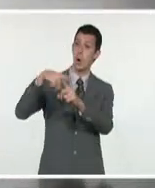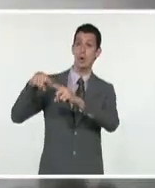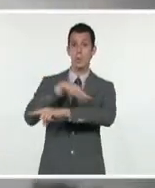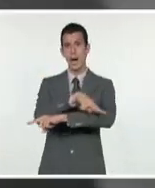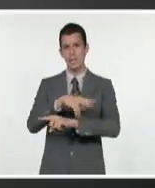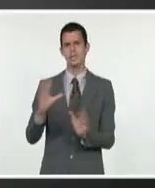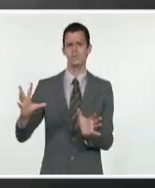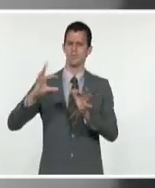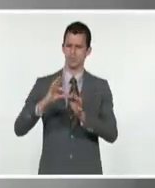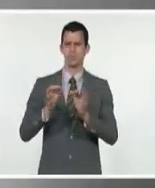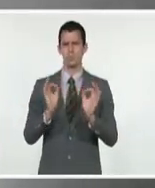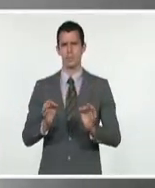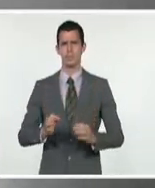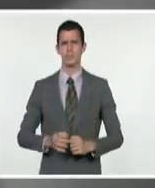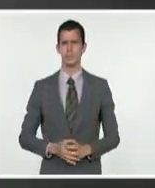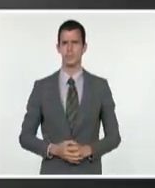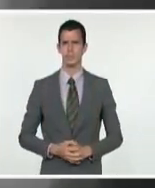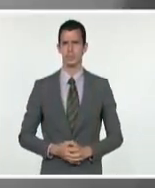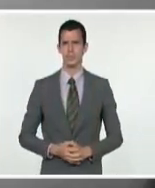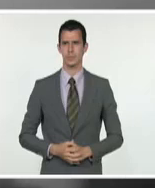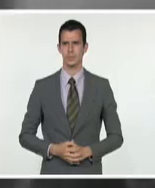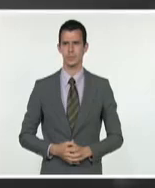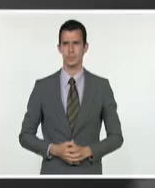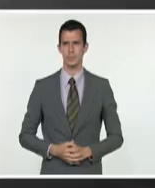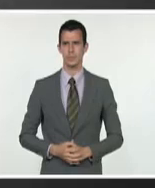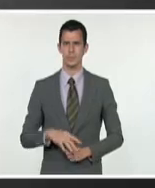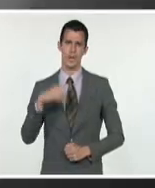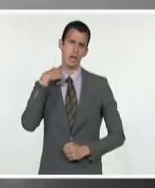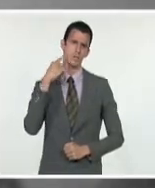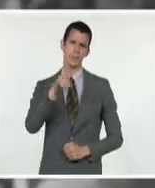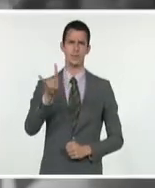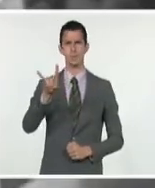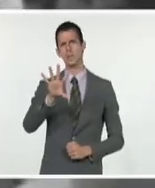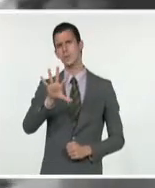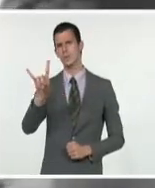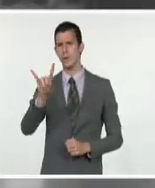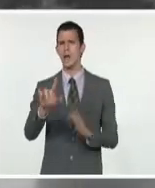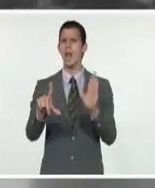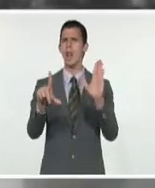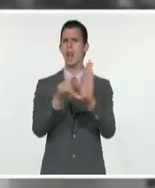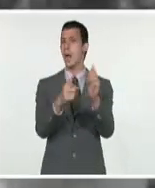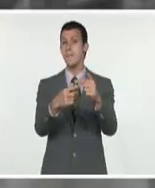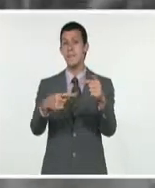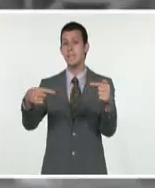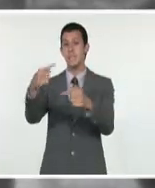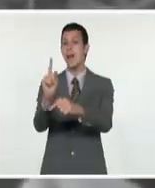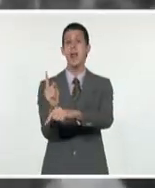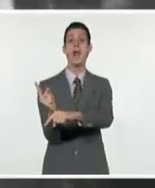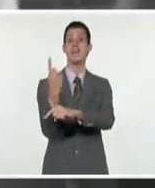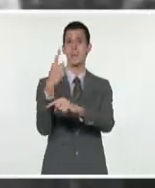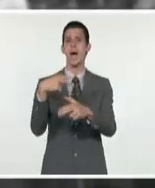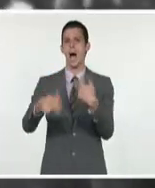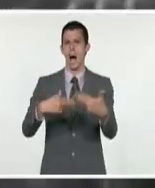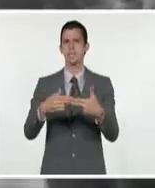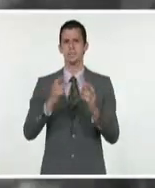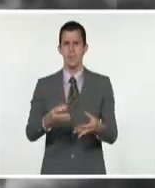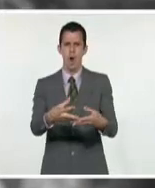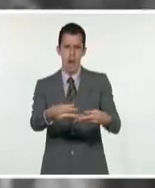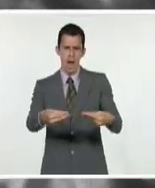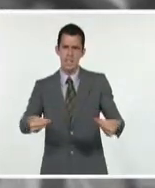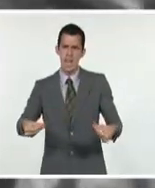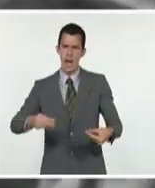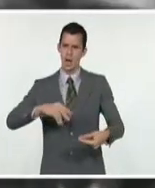Ley de Reforma Agraria de 1959 constituyó la primera medida revolucionaria que inició la transformación de la estructura